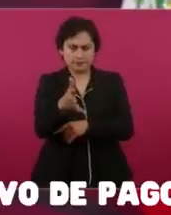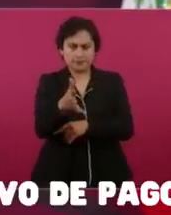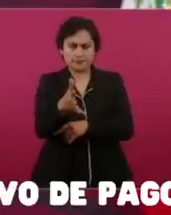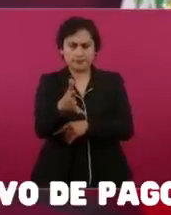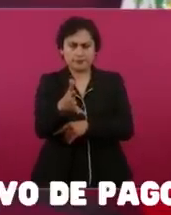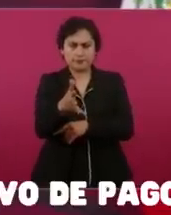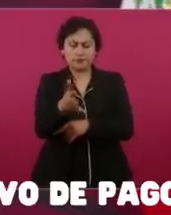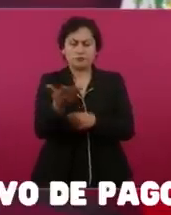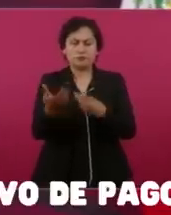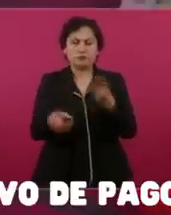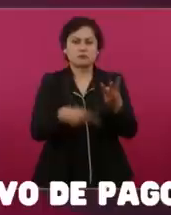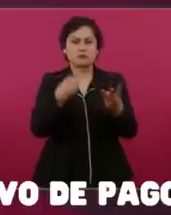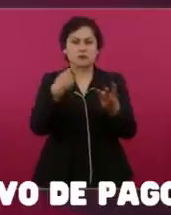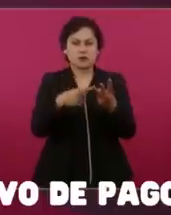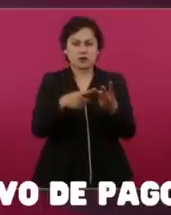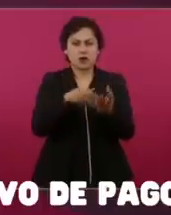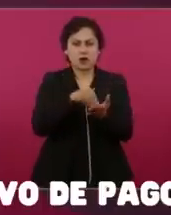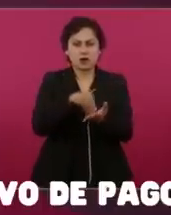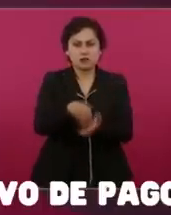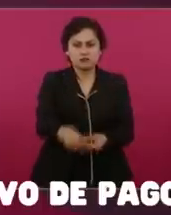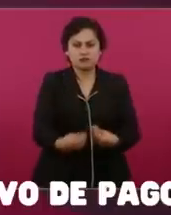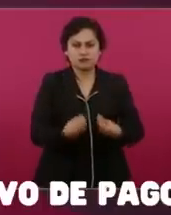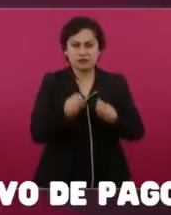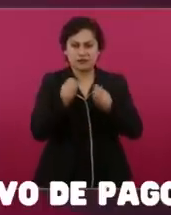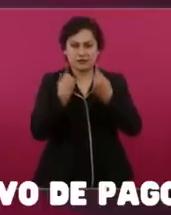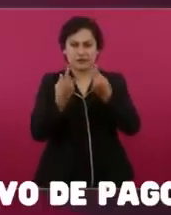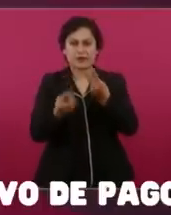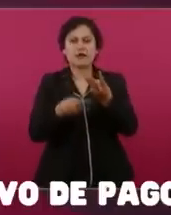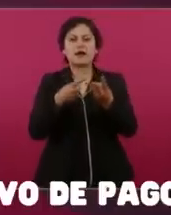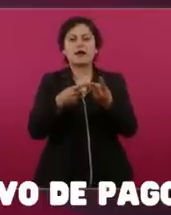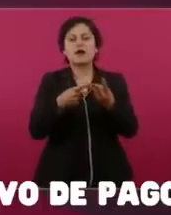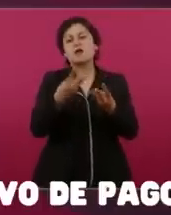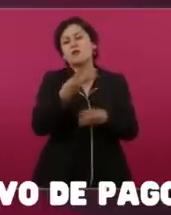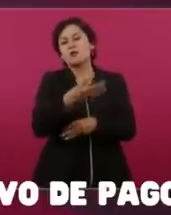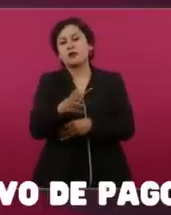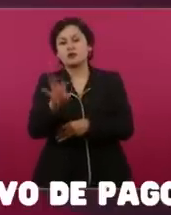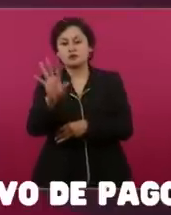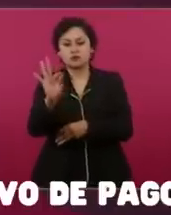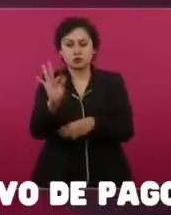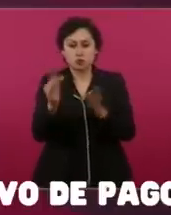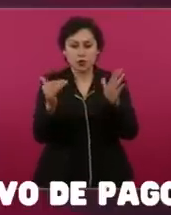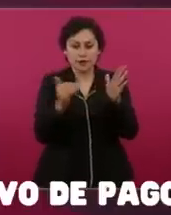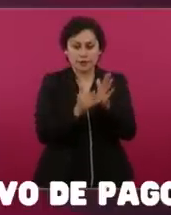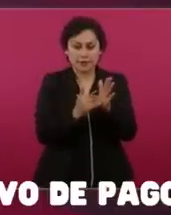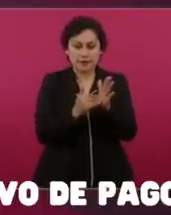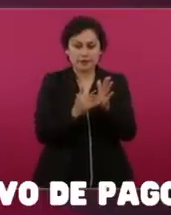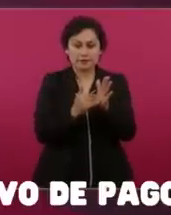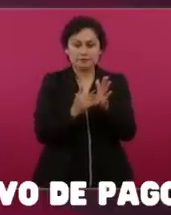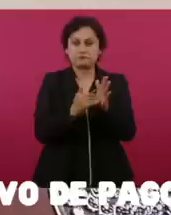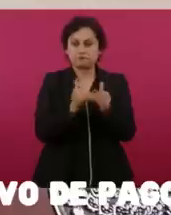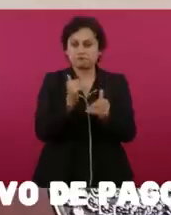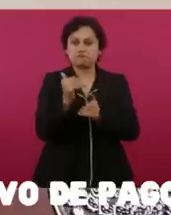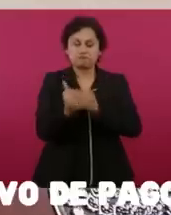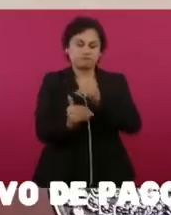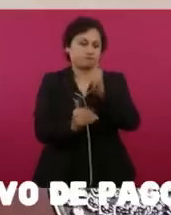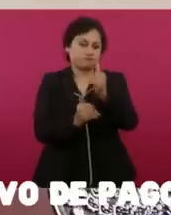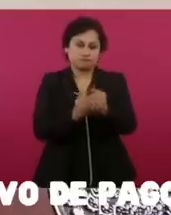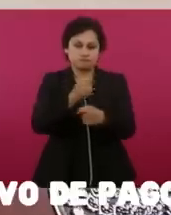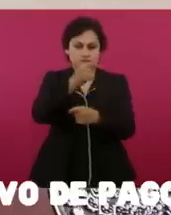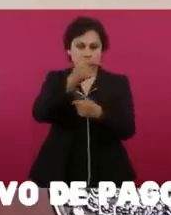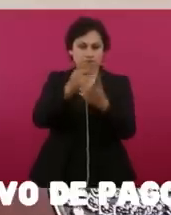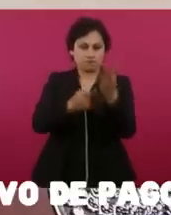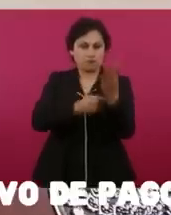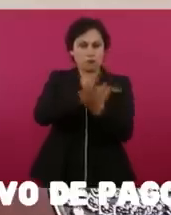sembrando vida son cuatrocientos cuarenta mil y así bueno